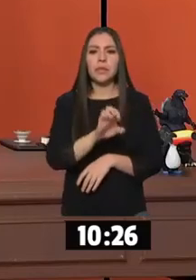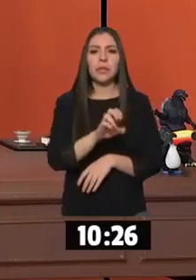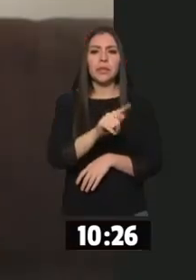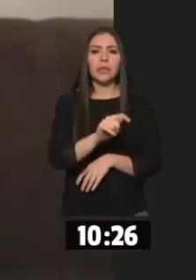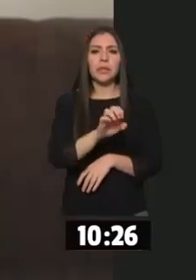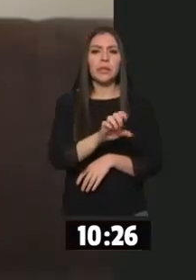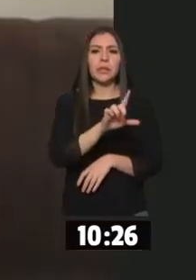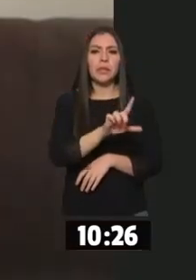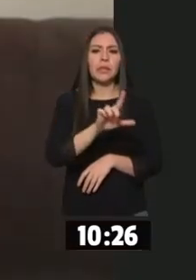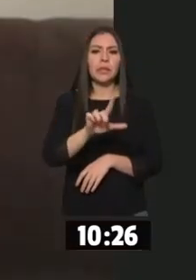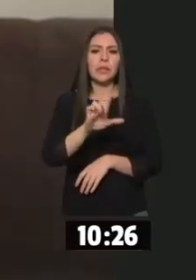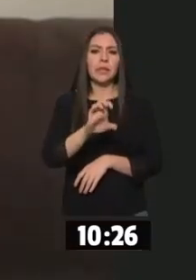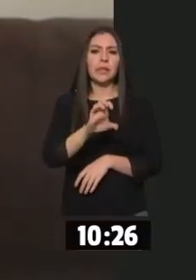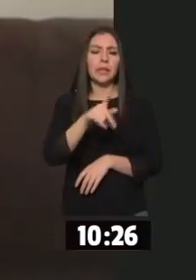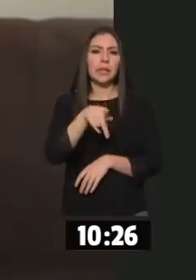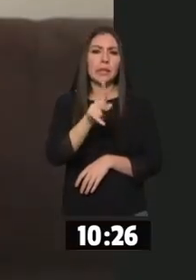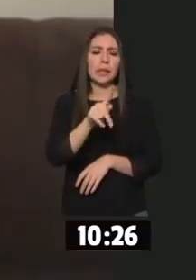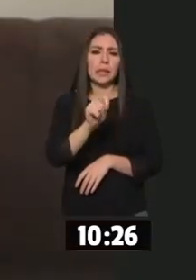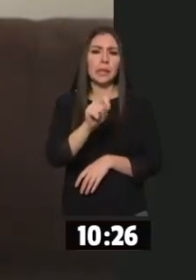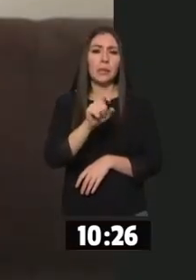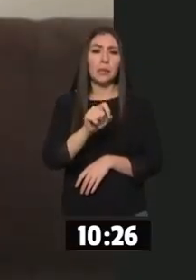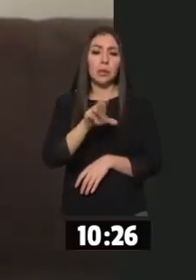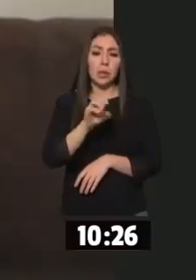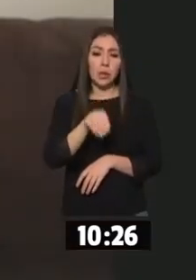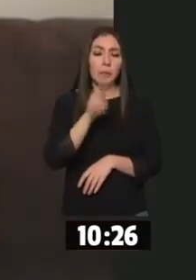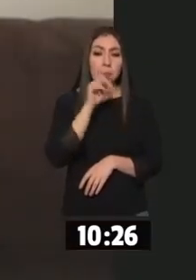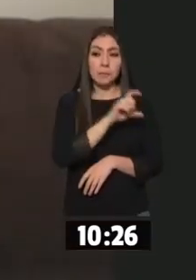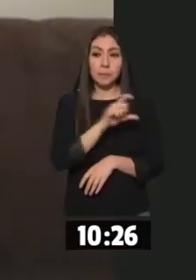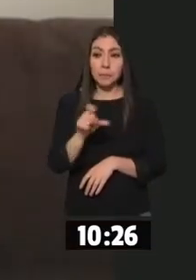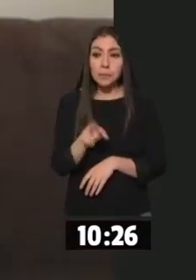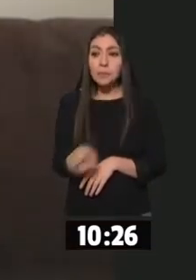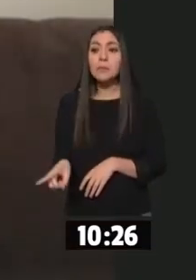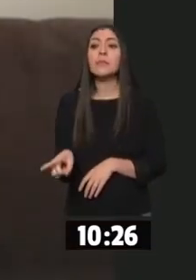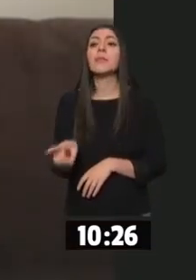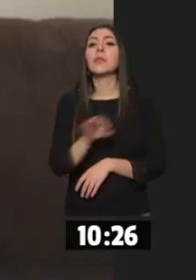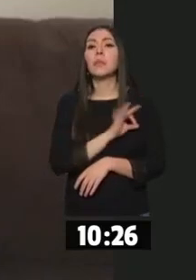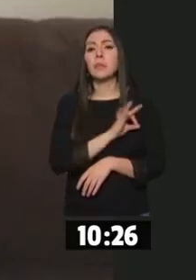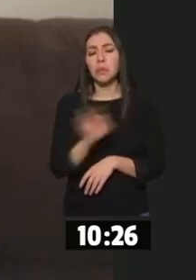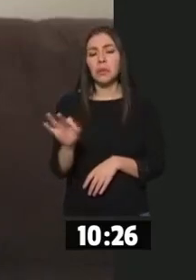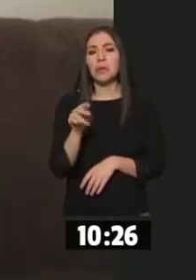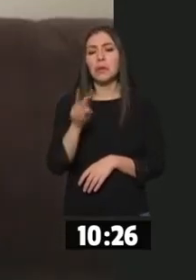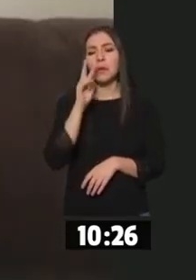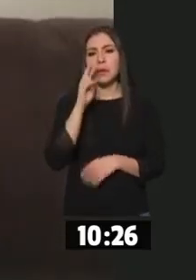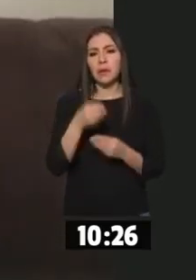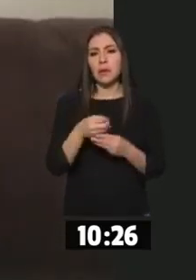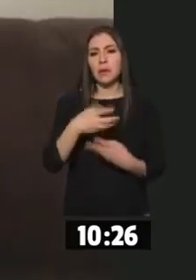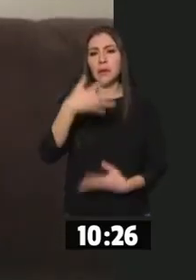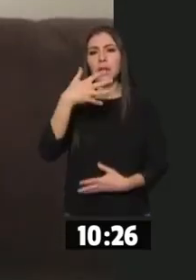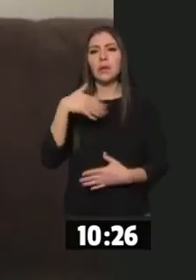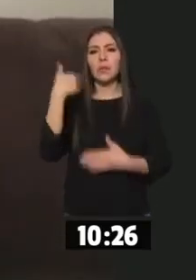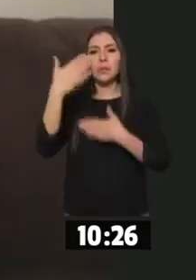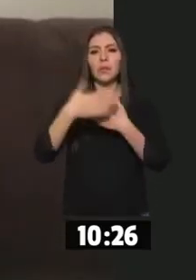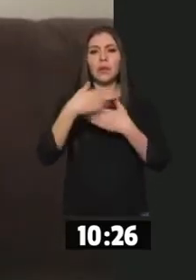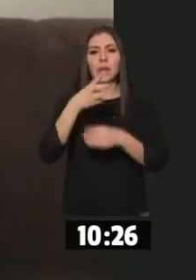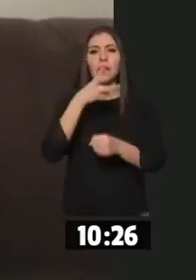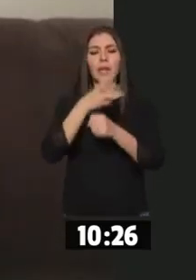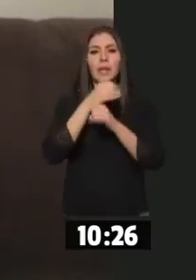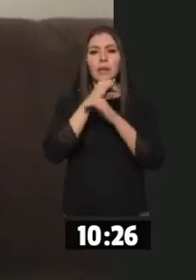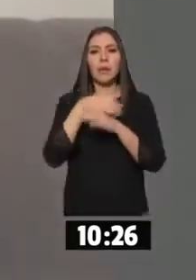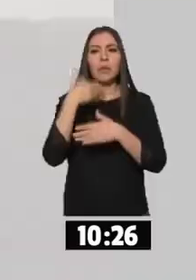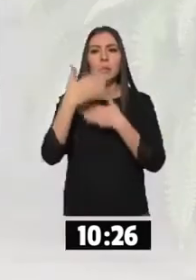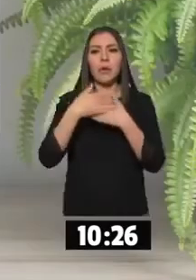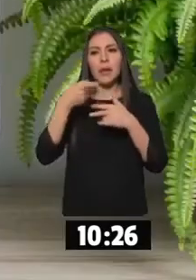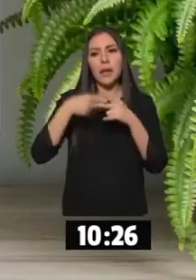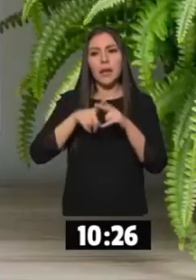escribe con doble L, y con mucho gusto estaremos también pues presentando el tercer informe que vamos a dar a conocer a principios de abril, el cual